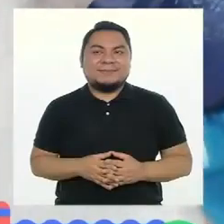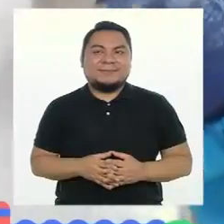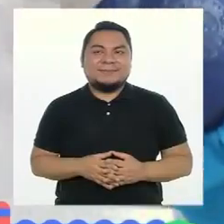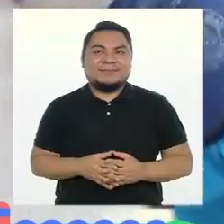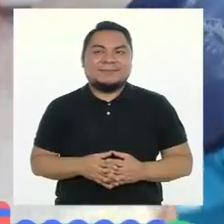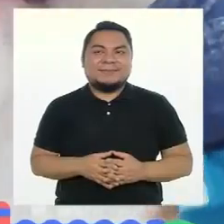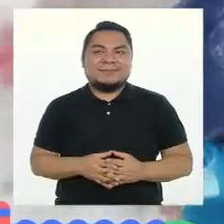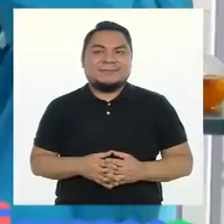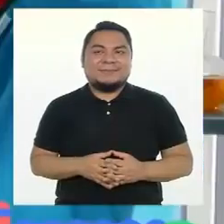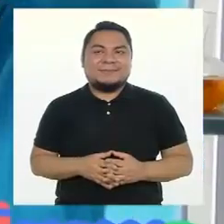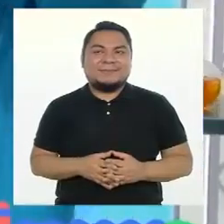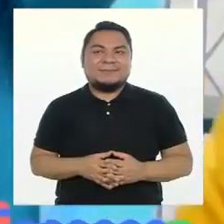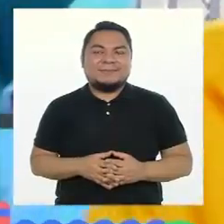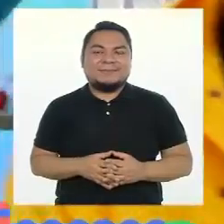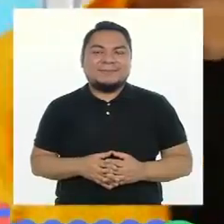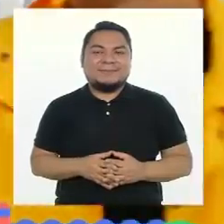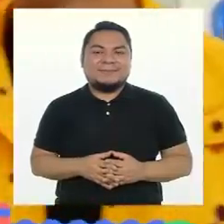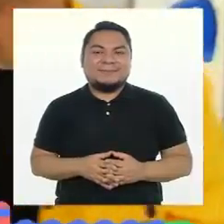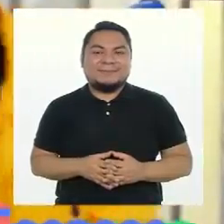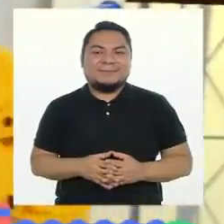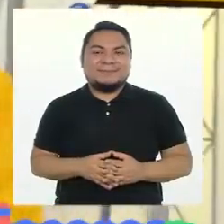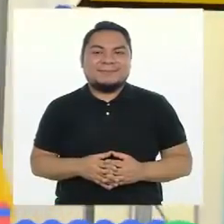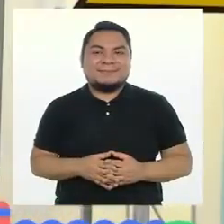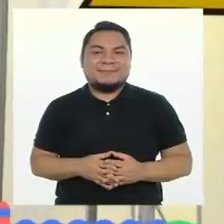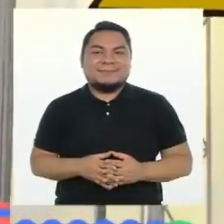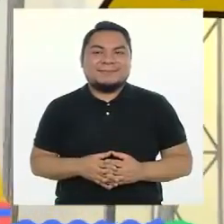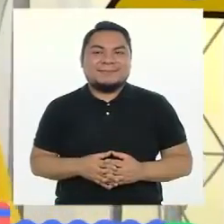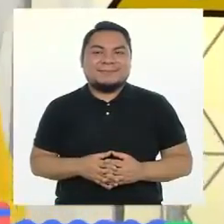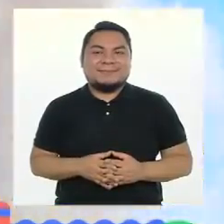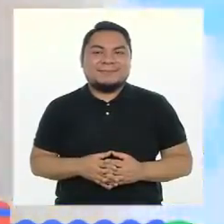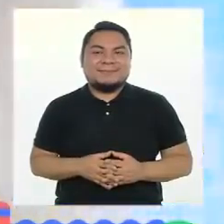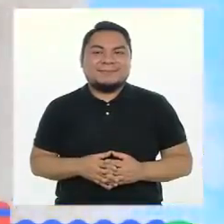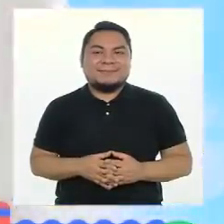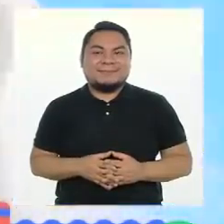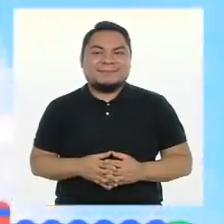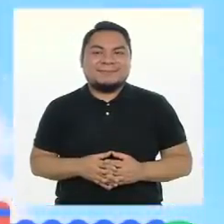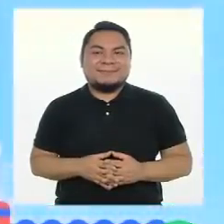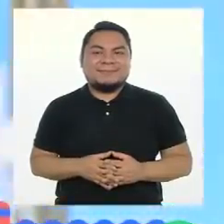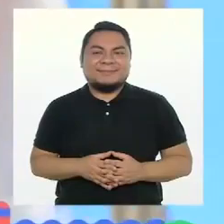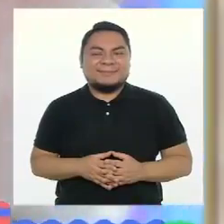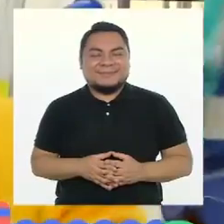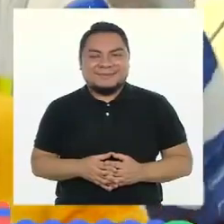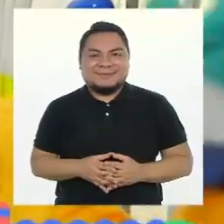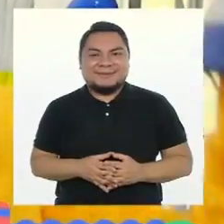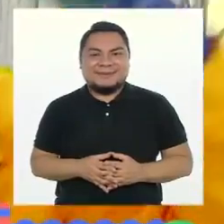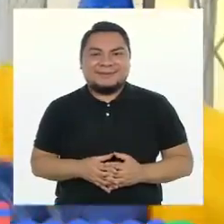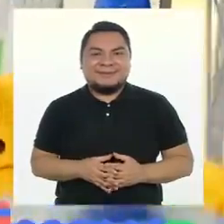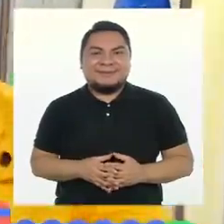Thank you.